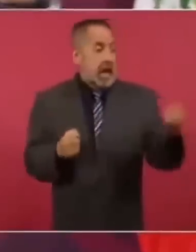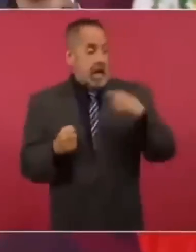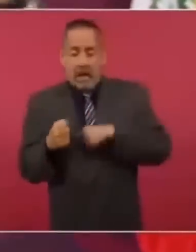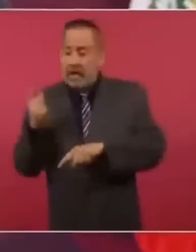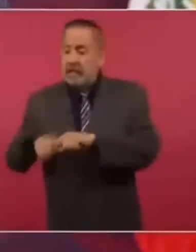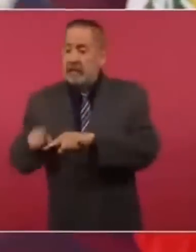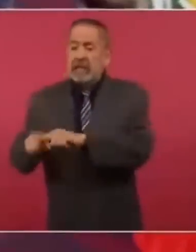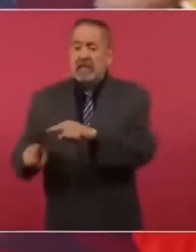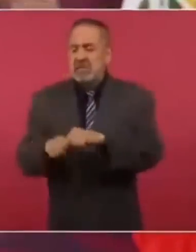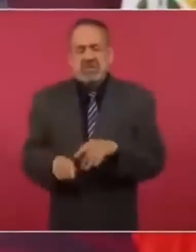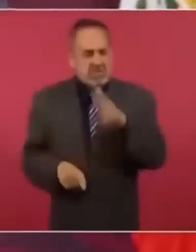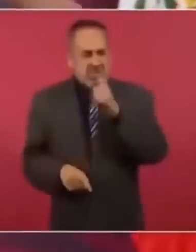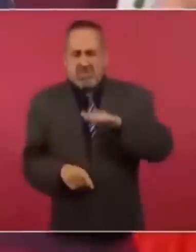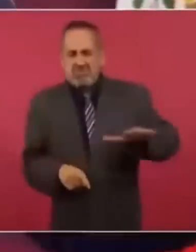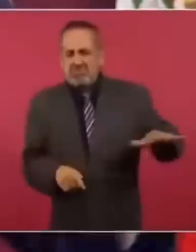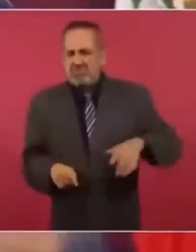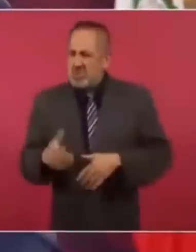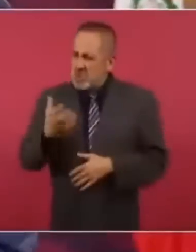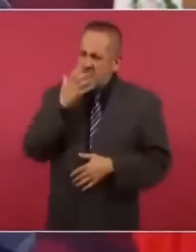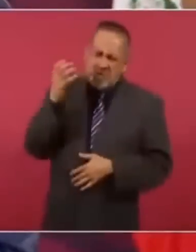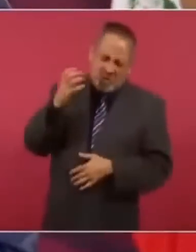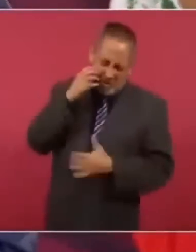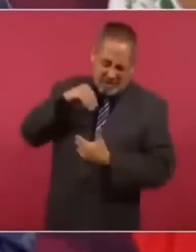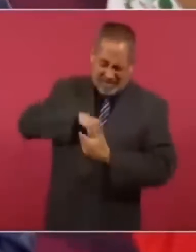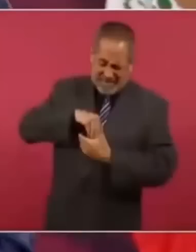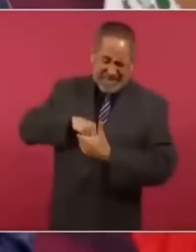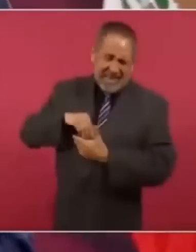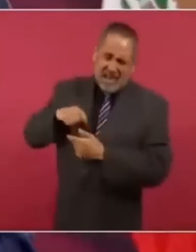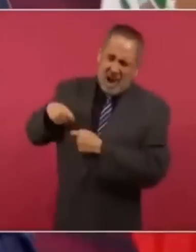los neoporfiristas no pudieron destruir eso.